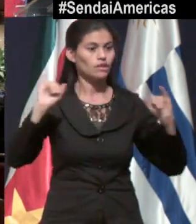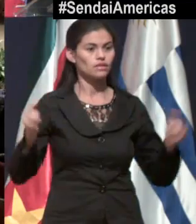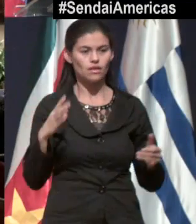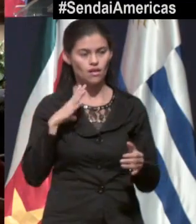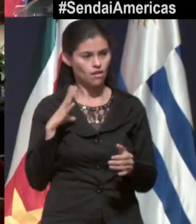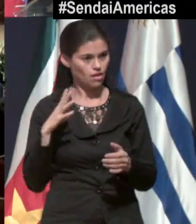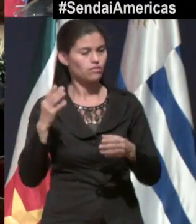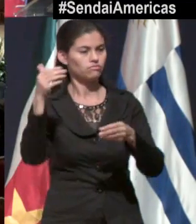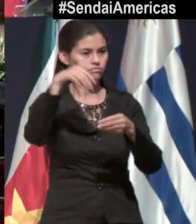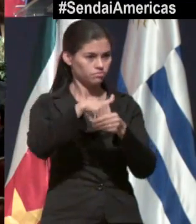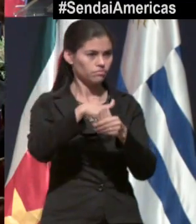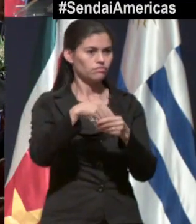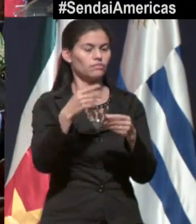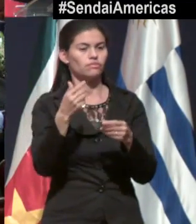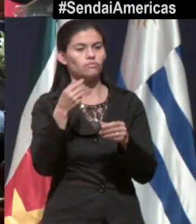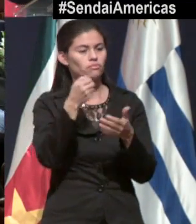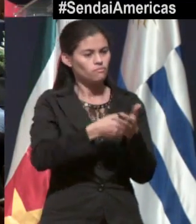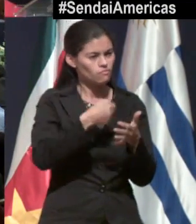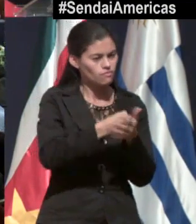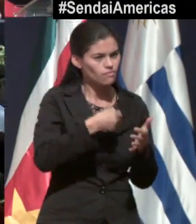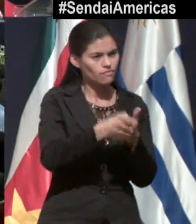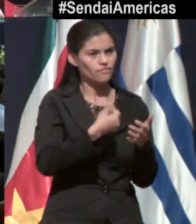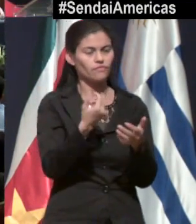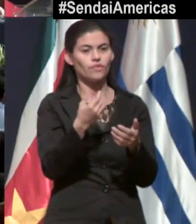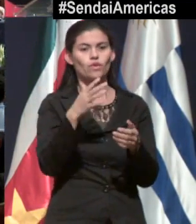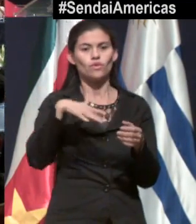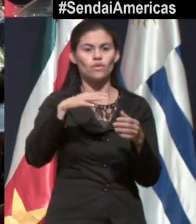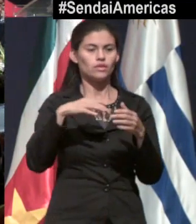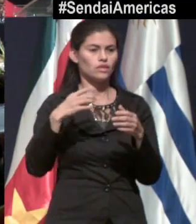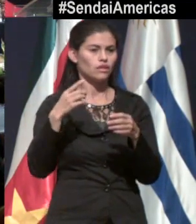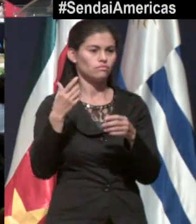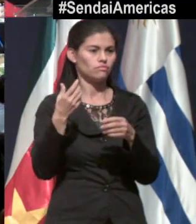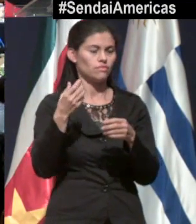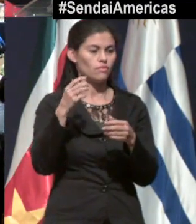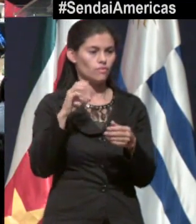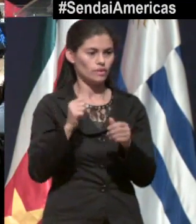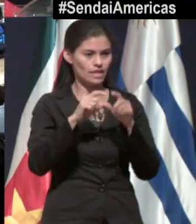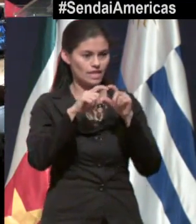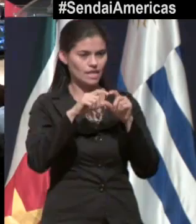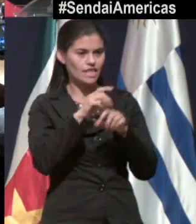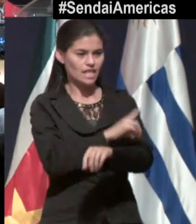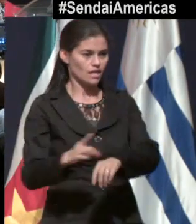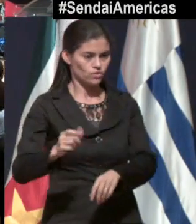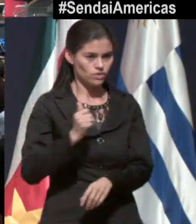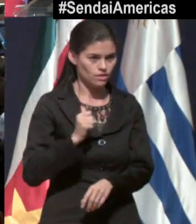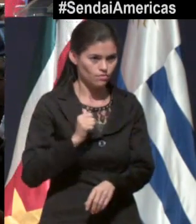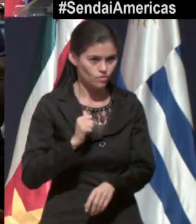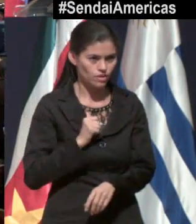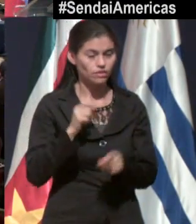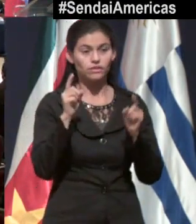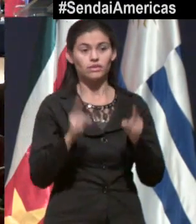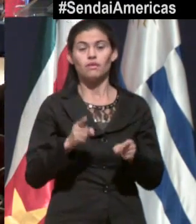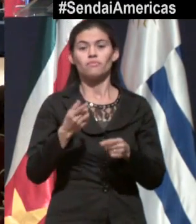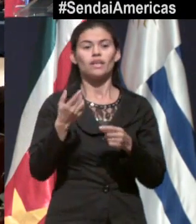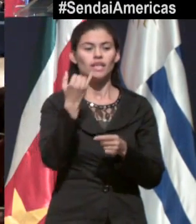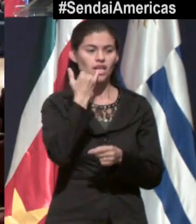política institucional de género y gestión de riesgos en la Comisión Interamericana de la Mujer y otra similar en el Instituto